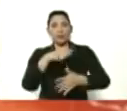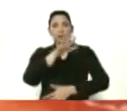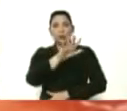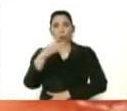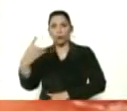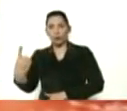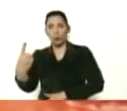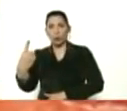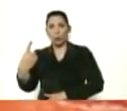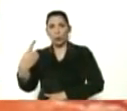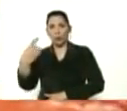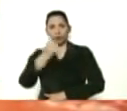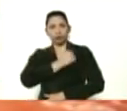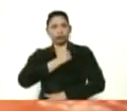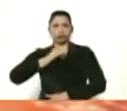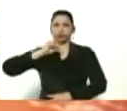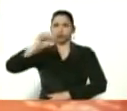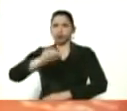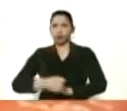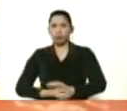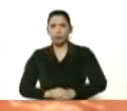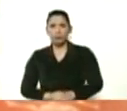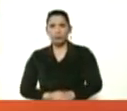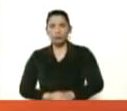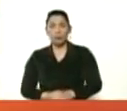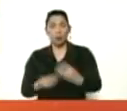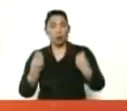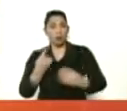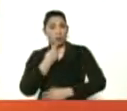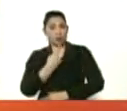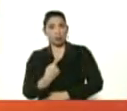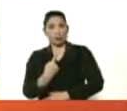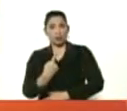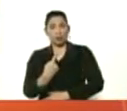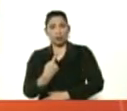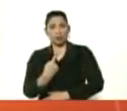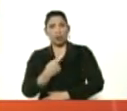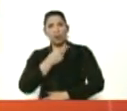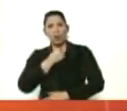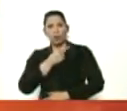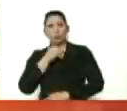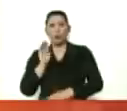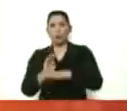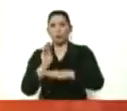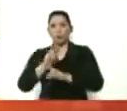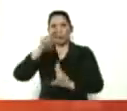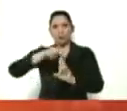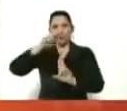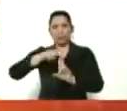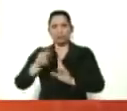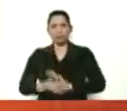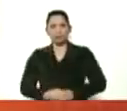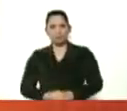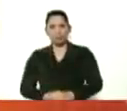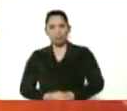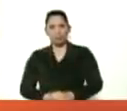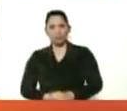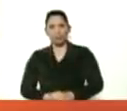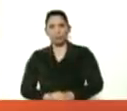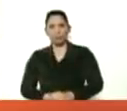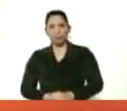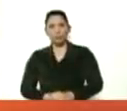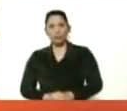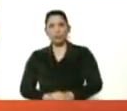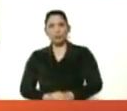3.412.051 compatriotas. Como le gusta decir a Freddy Bernal y a Mervin Maldonado del Táchira,